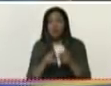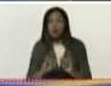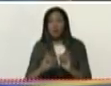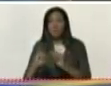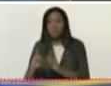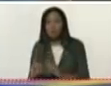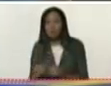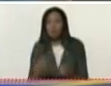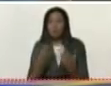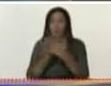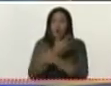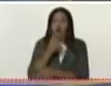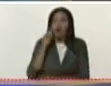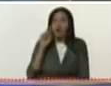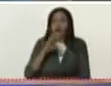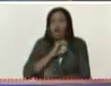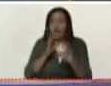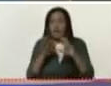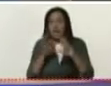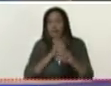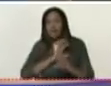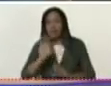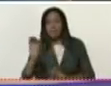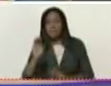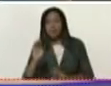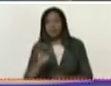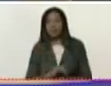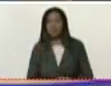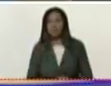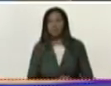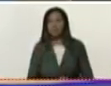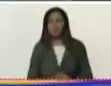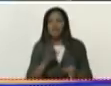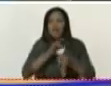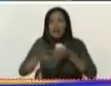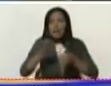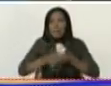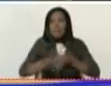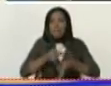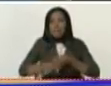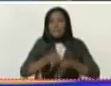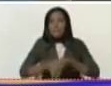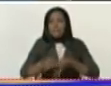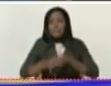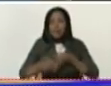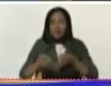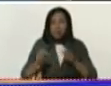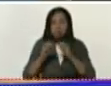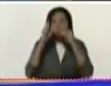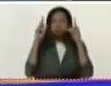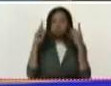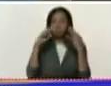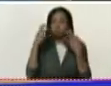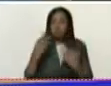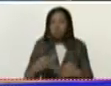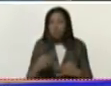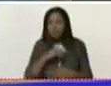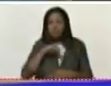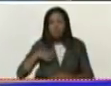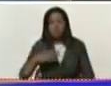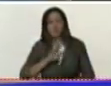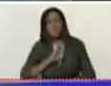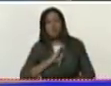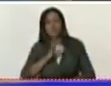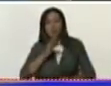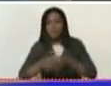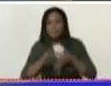extraños, el carnet de las patrias y los bonos. Del Petro, un milagro. Nuestro Petro,